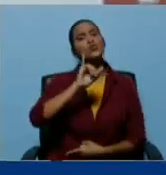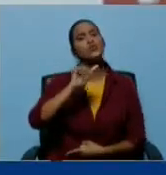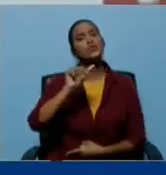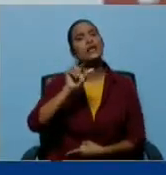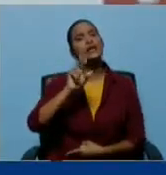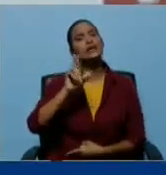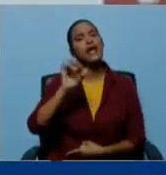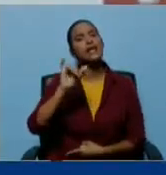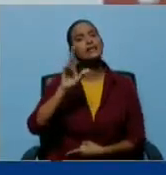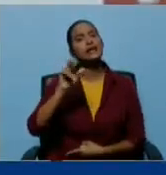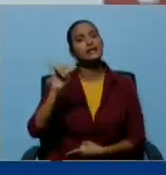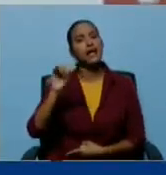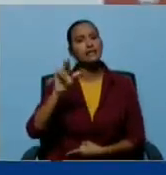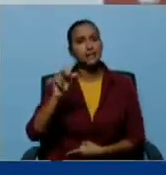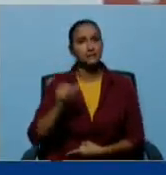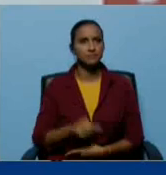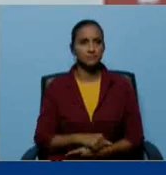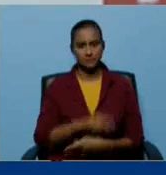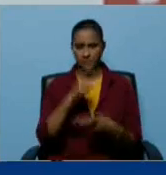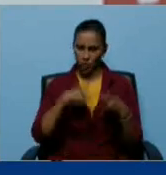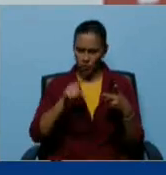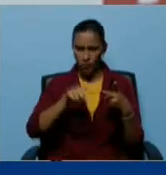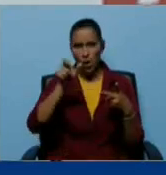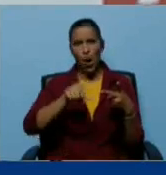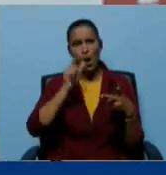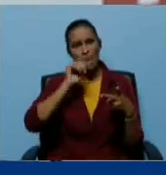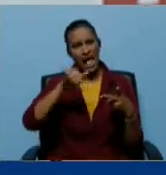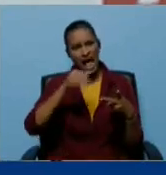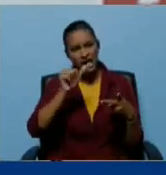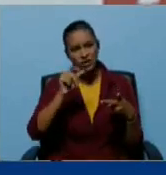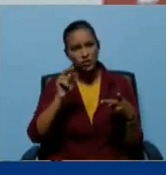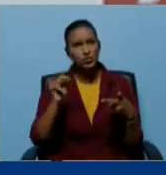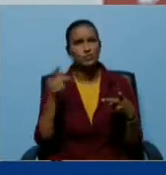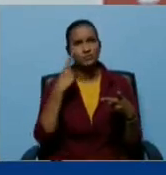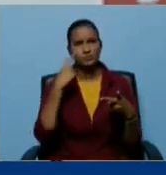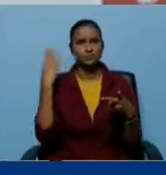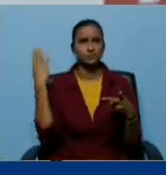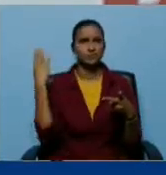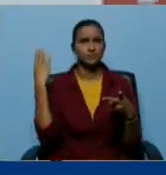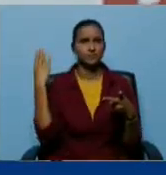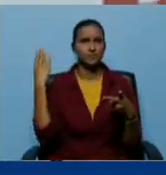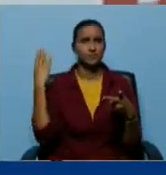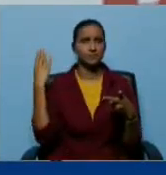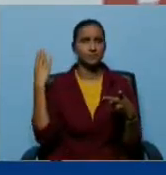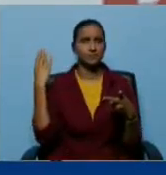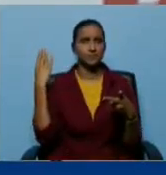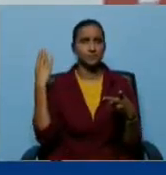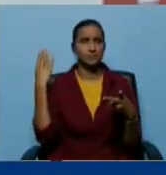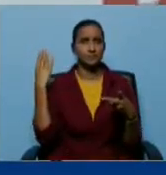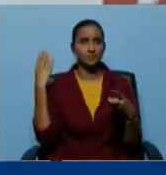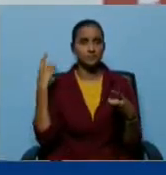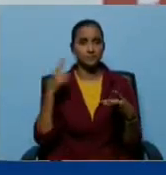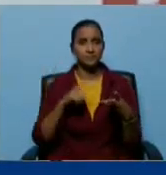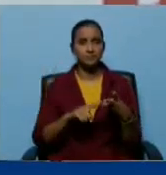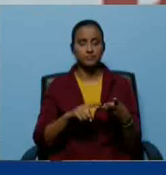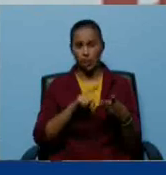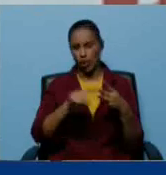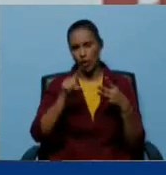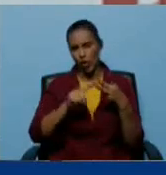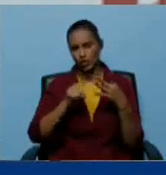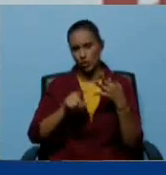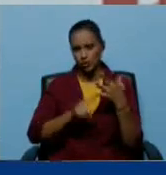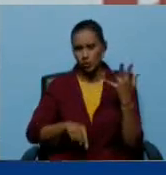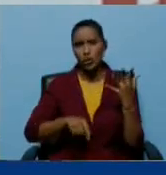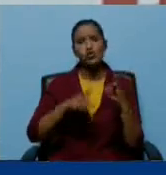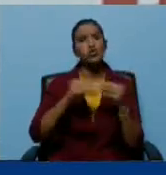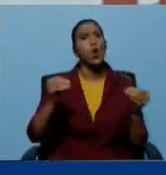Gerardo Márquez, Abiel Mamora, Nelson Merente, Jesús Martínez, Ramón Rodríguez Chacín, del Consejo Político, entre otros,